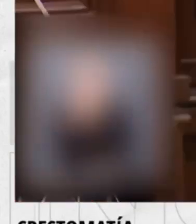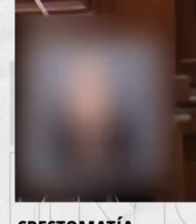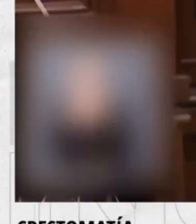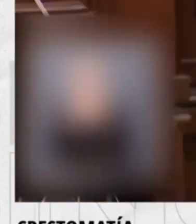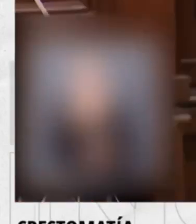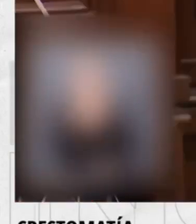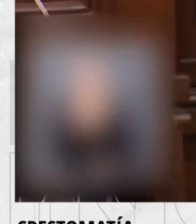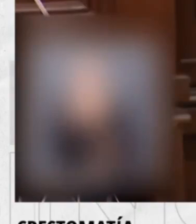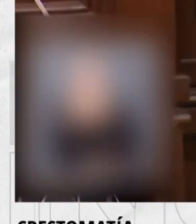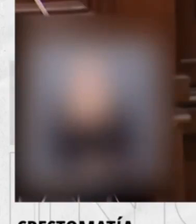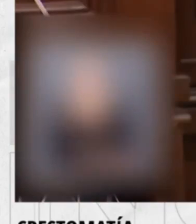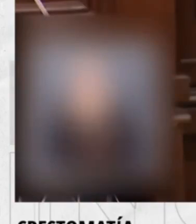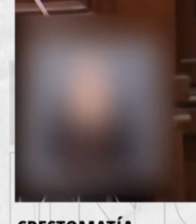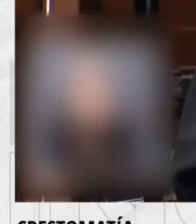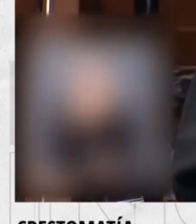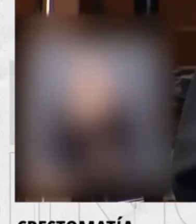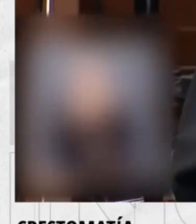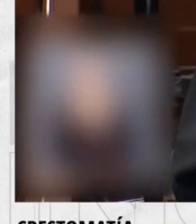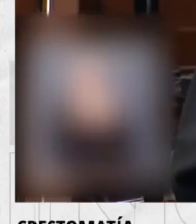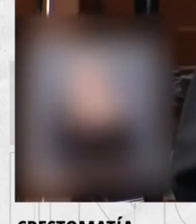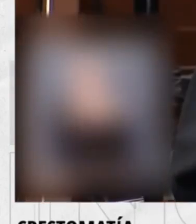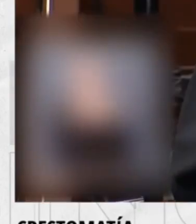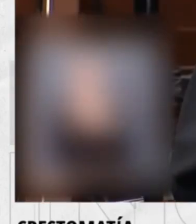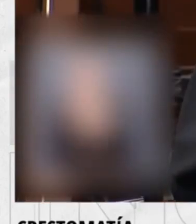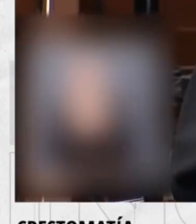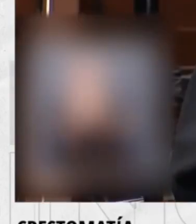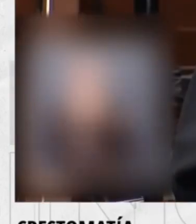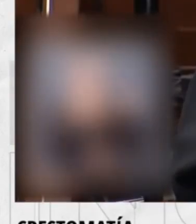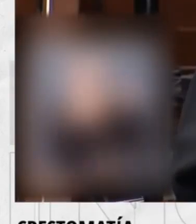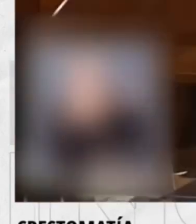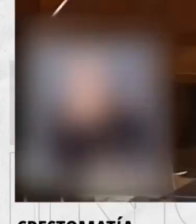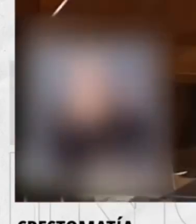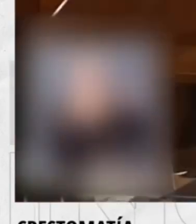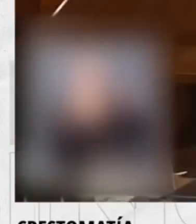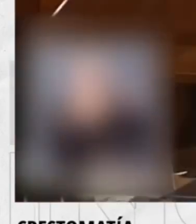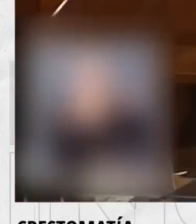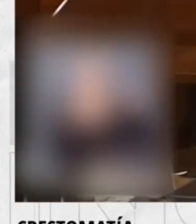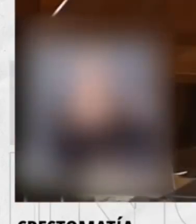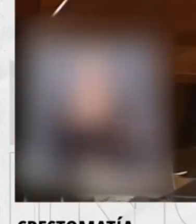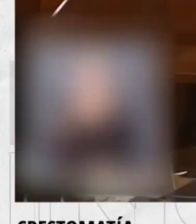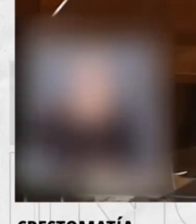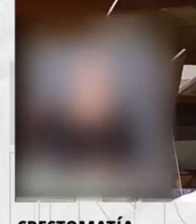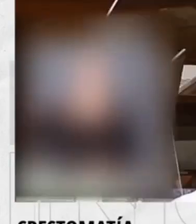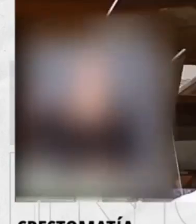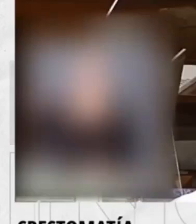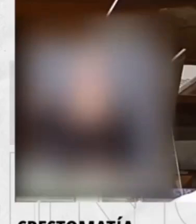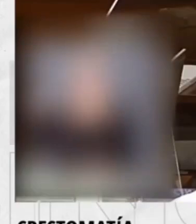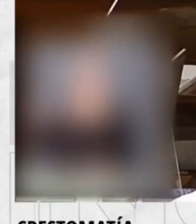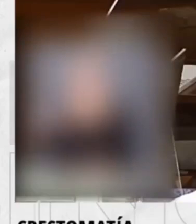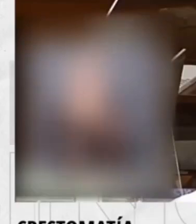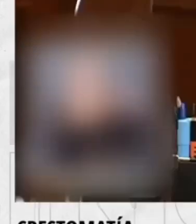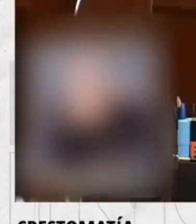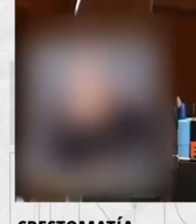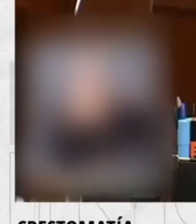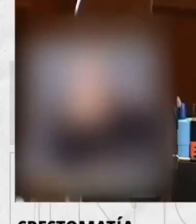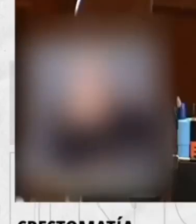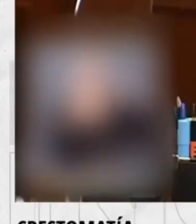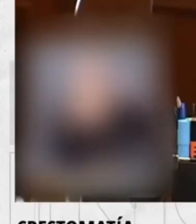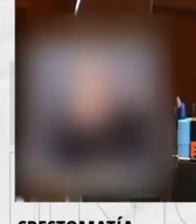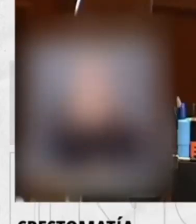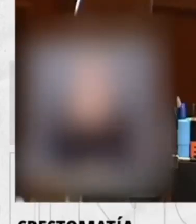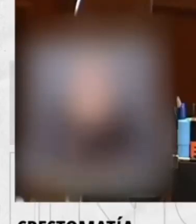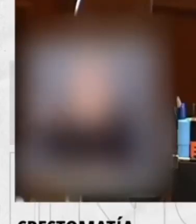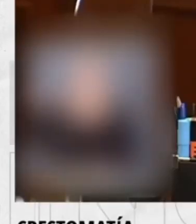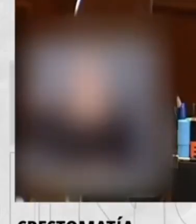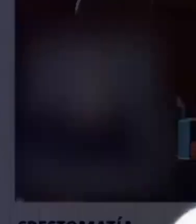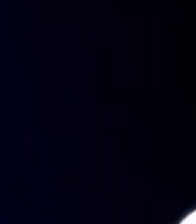el caso de las ministras Loreta Ortiz y Yasmín Esquivel es aparte, y también el caso del ministro Arturo Saldívar